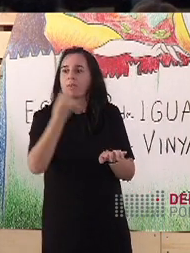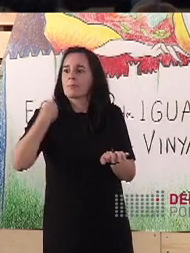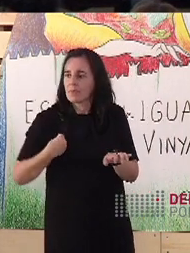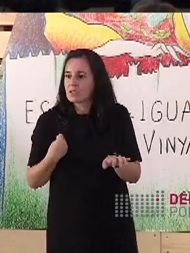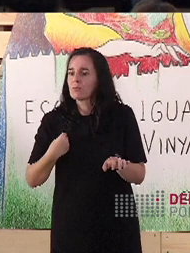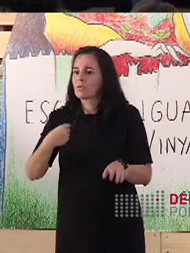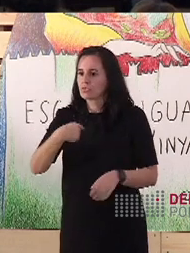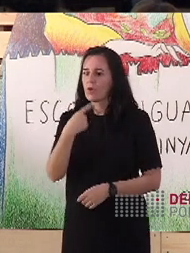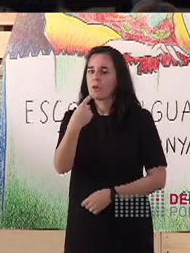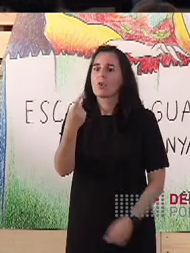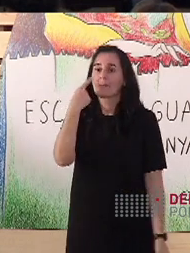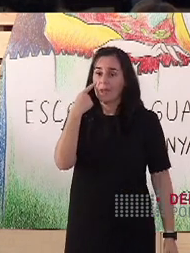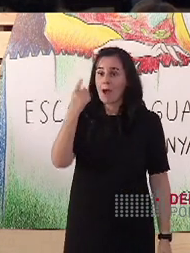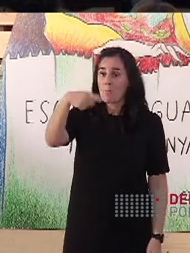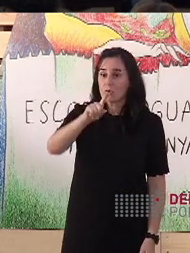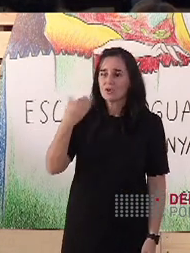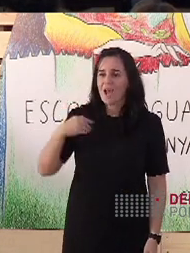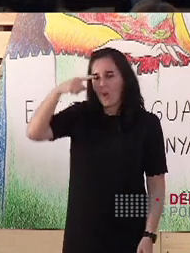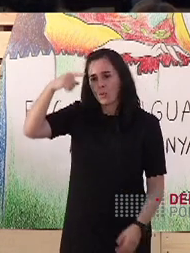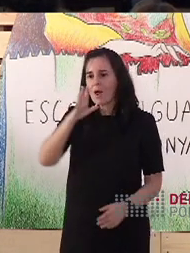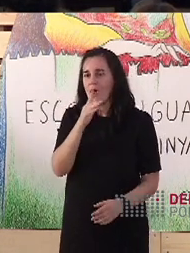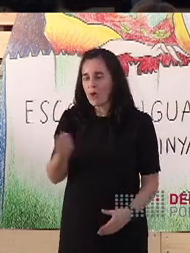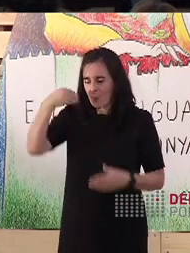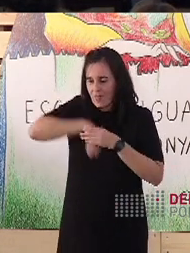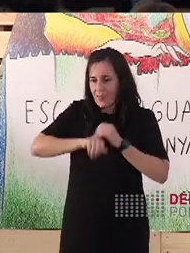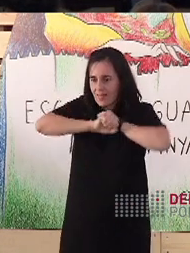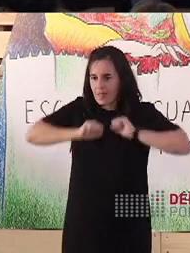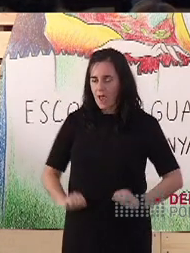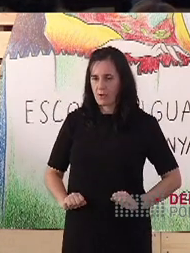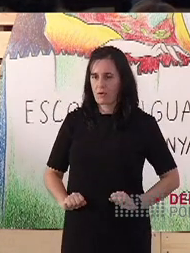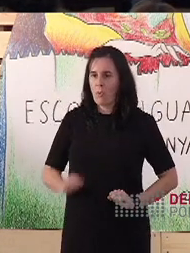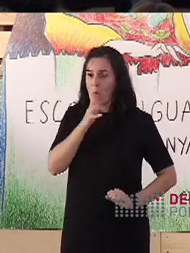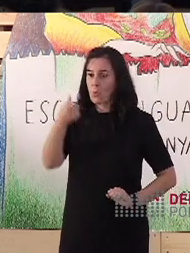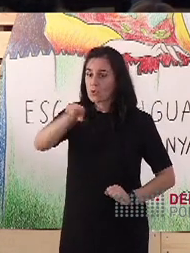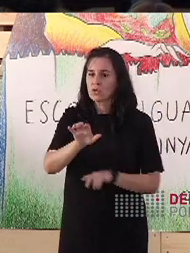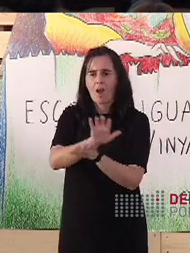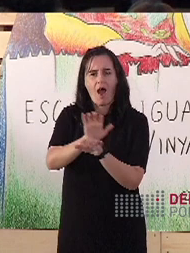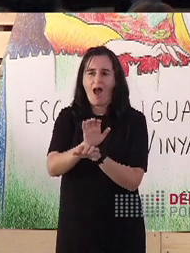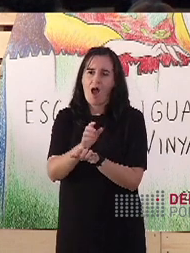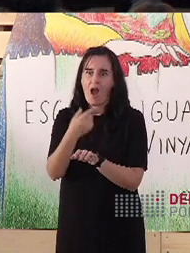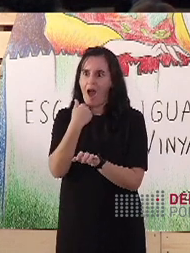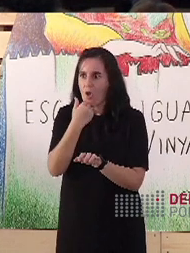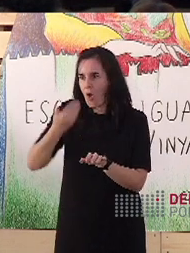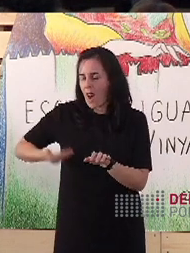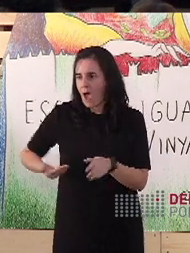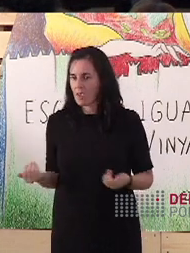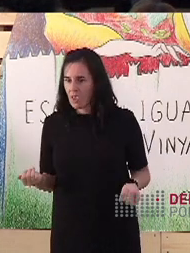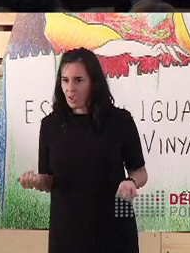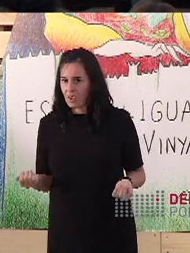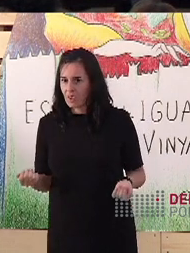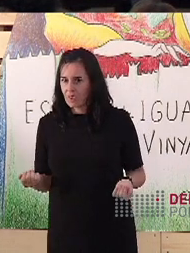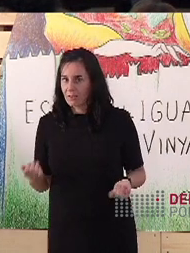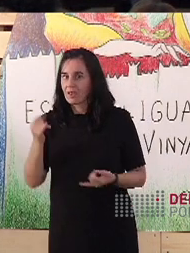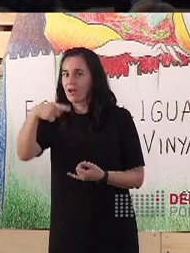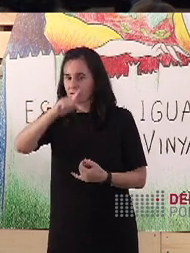ocurrir es que tenéis la cultura de la violación metida en vena, porque os estáis riendo de una cosa que es muy grave. Claro, imaginaos cómo se queda, ¿no? Pero hasta ese punto,